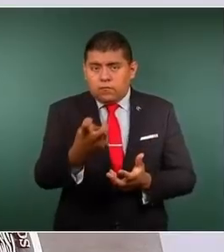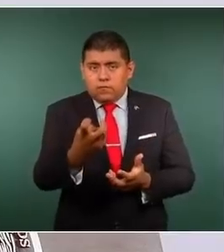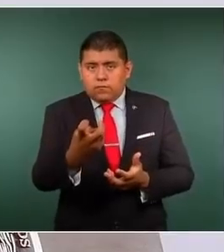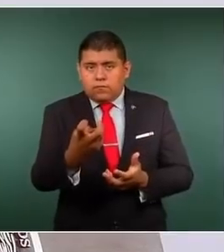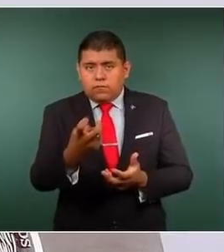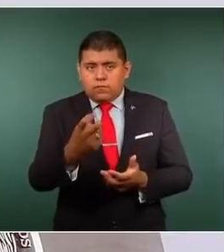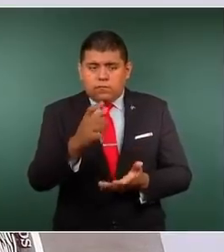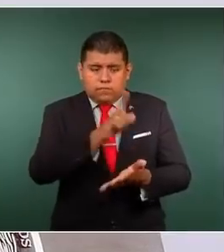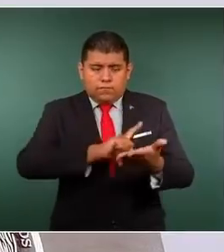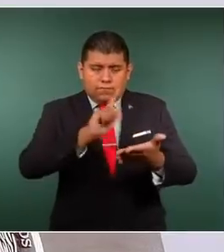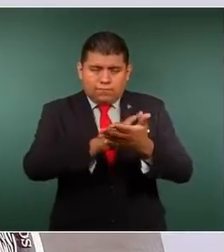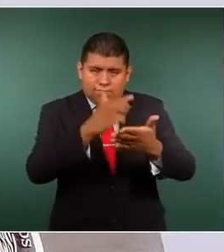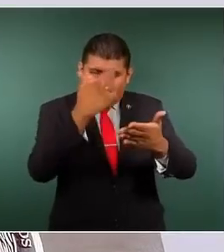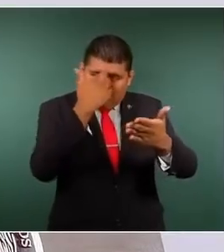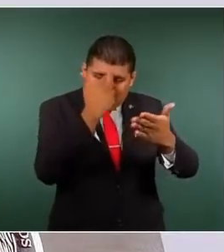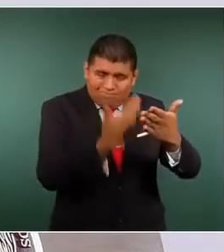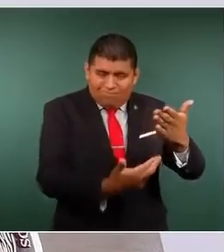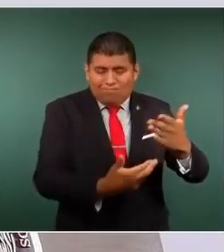y legales